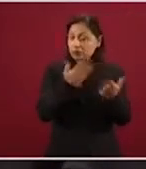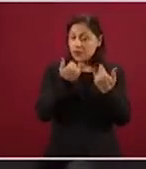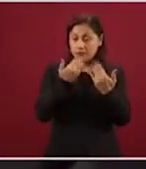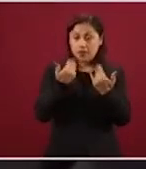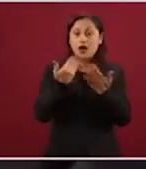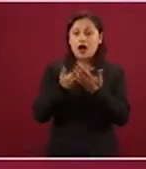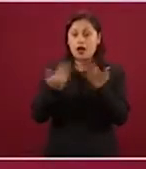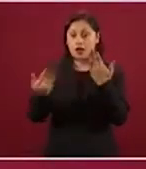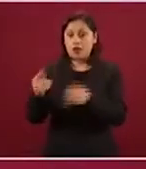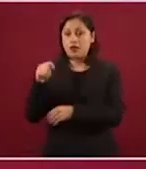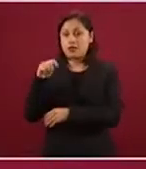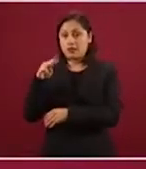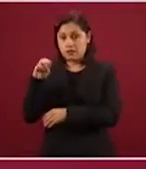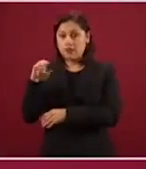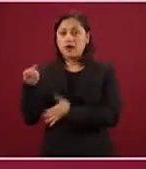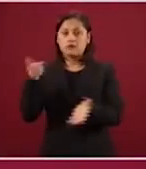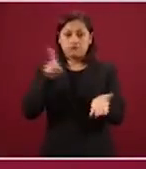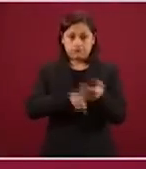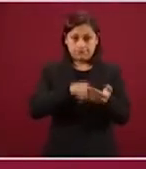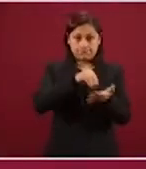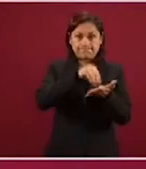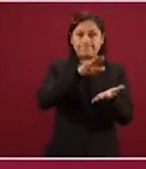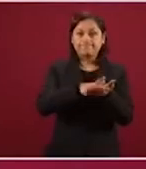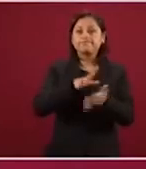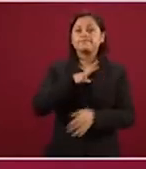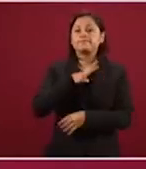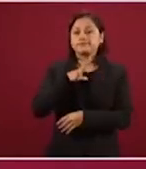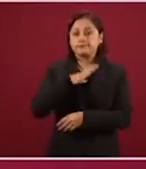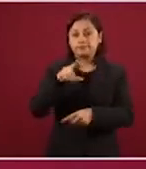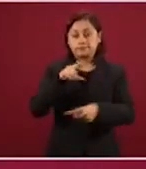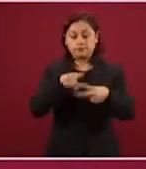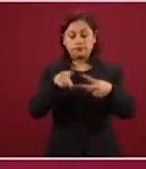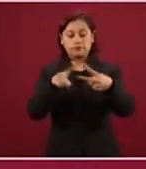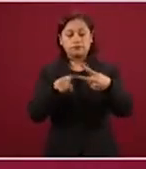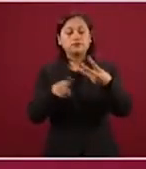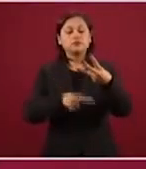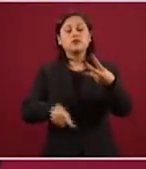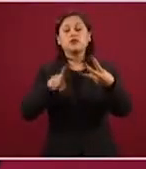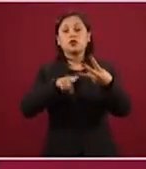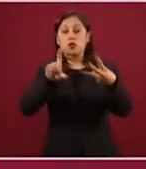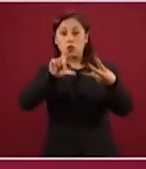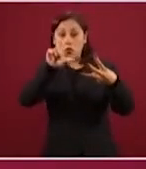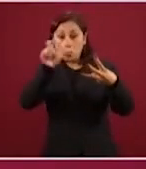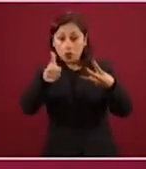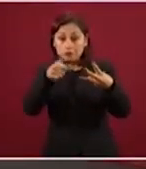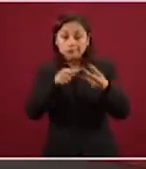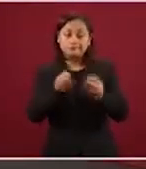tema importantísimo que tiene que ver con la corrupción.